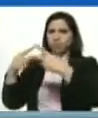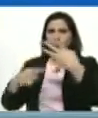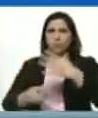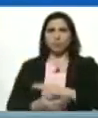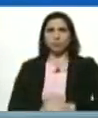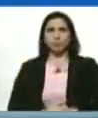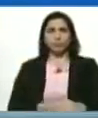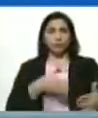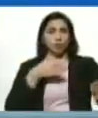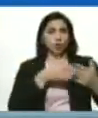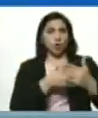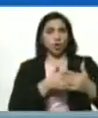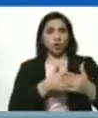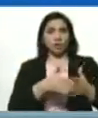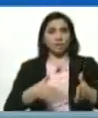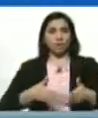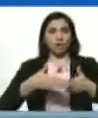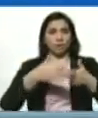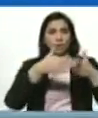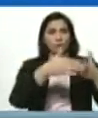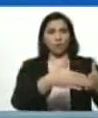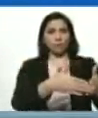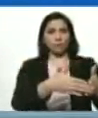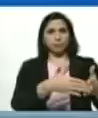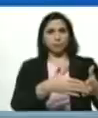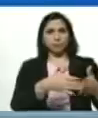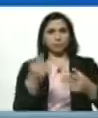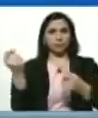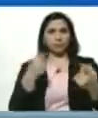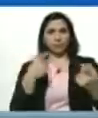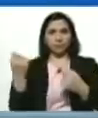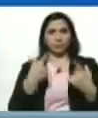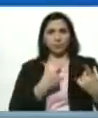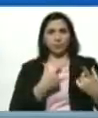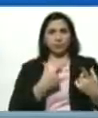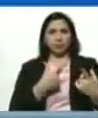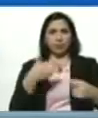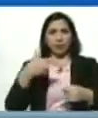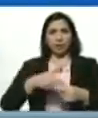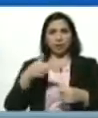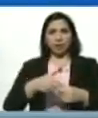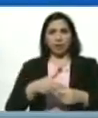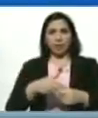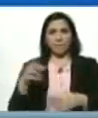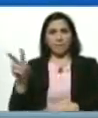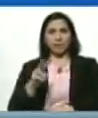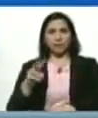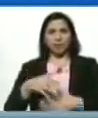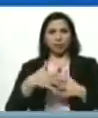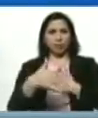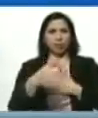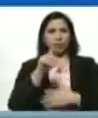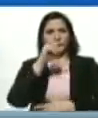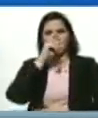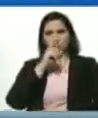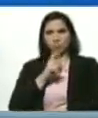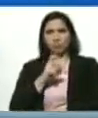contra las navieras que traían la gasolina venezuela durante un año